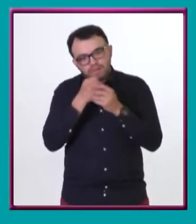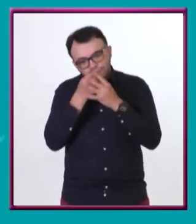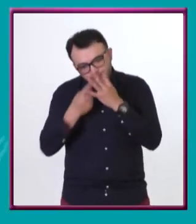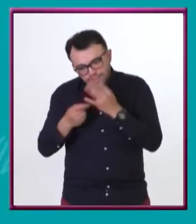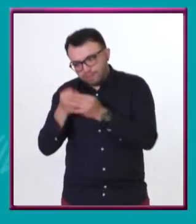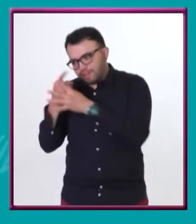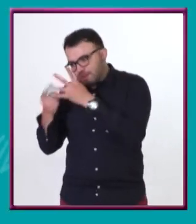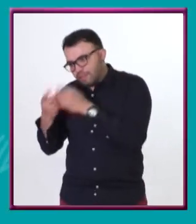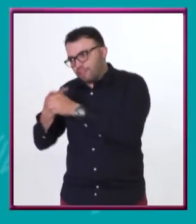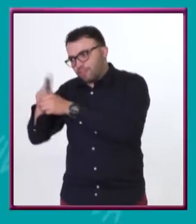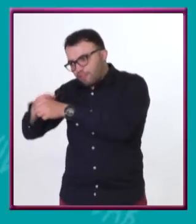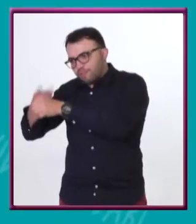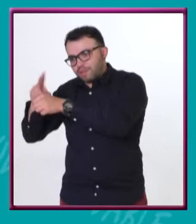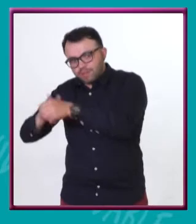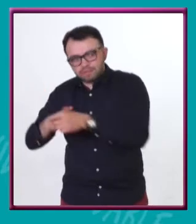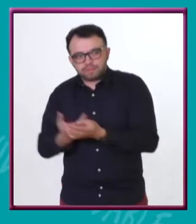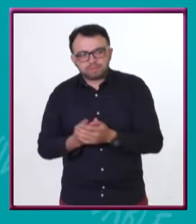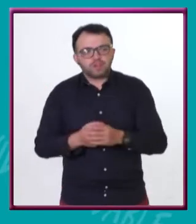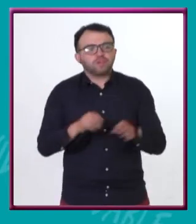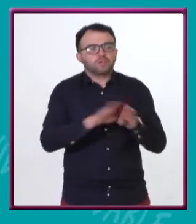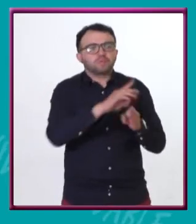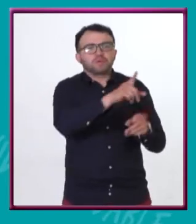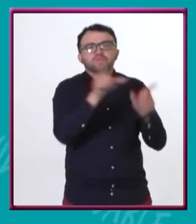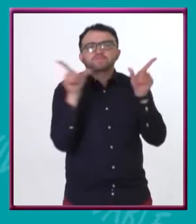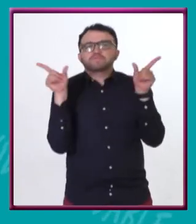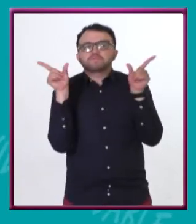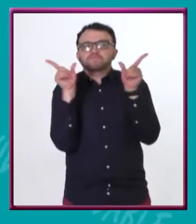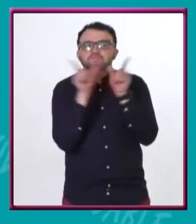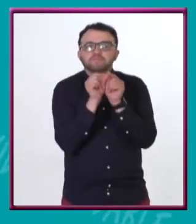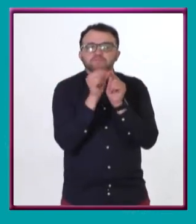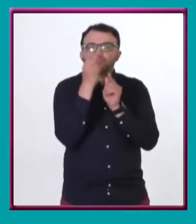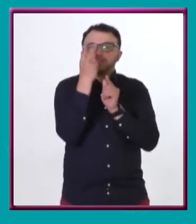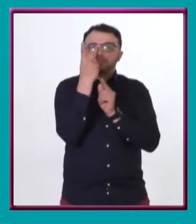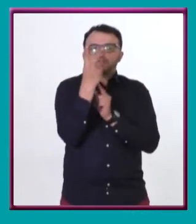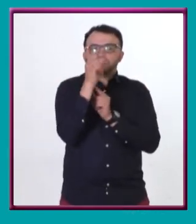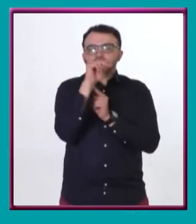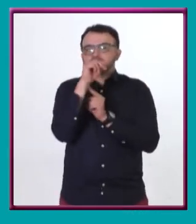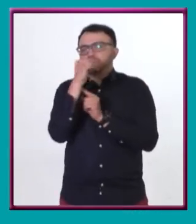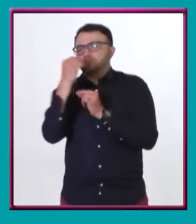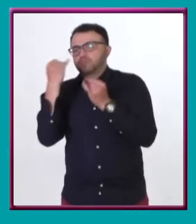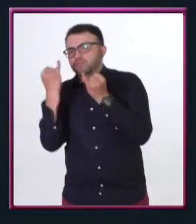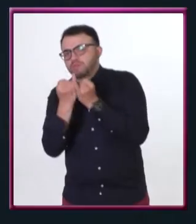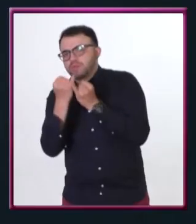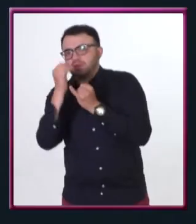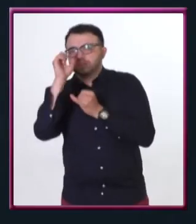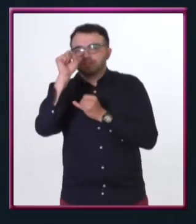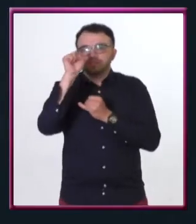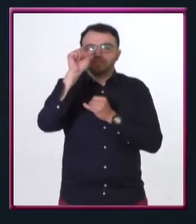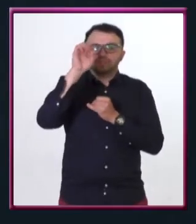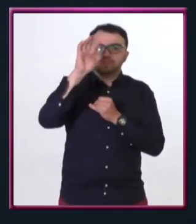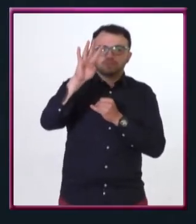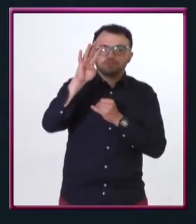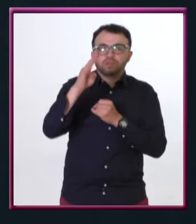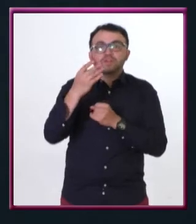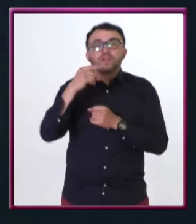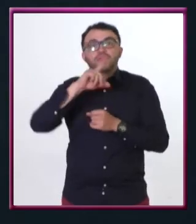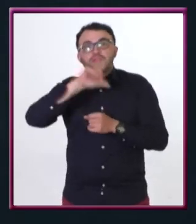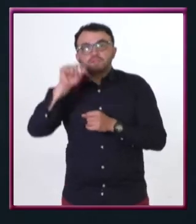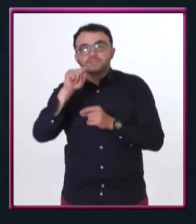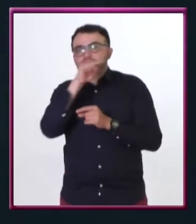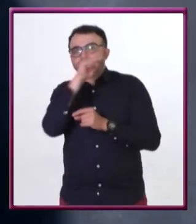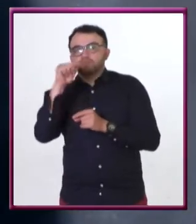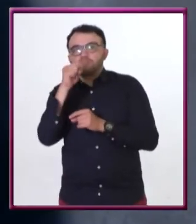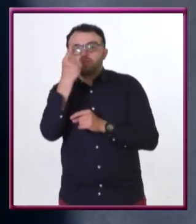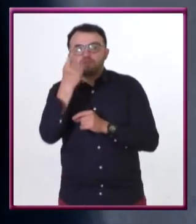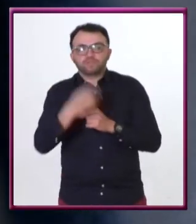calcular un dato difícil, 2 a la 64, y luego restarle 1. Esos matemáticos nos